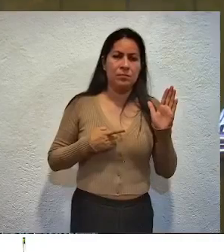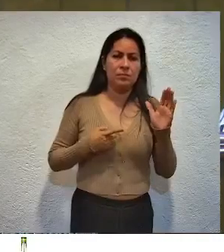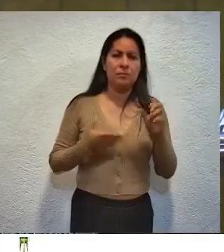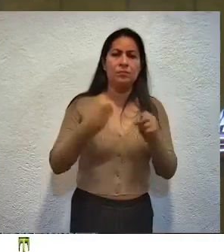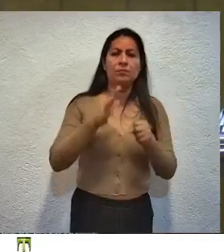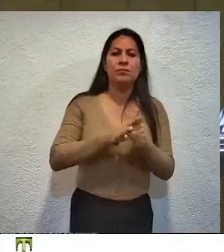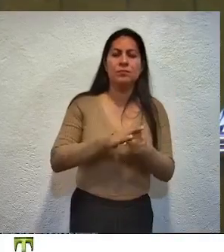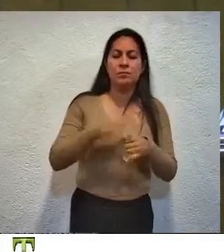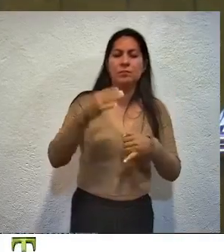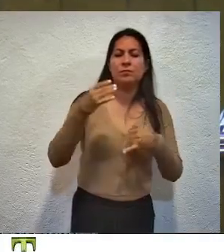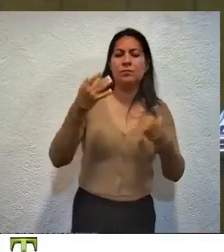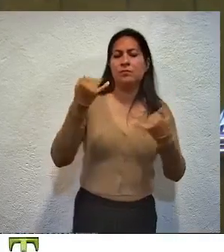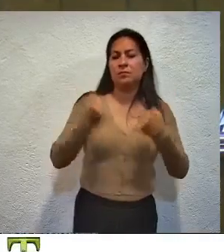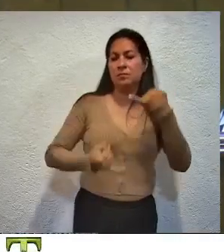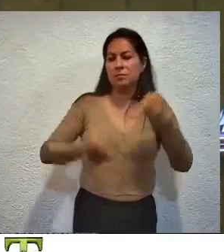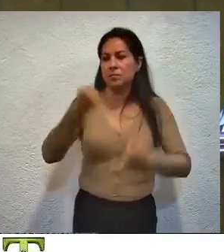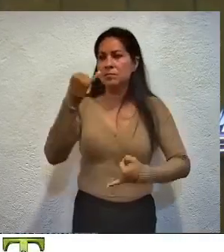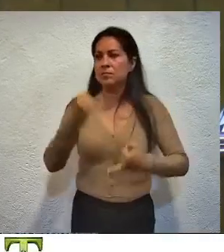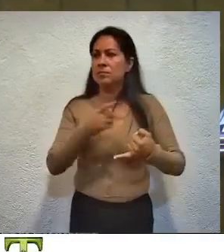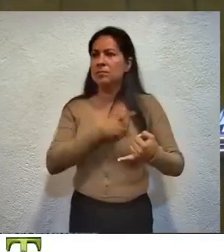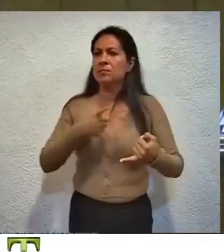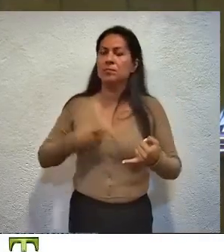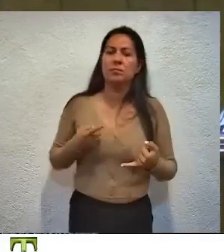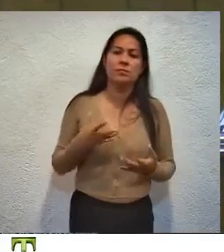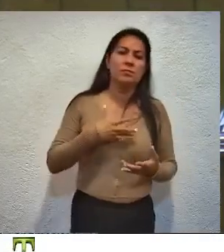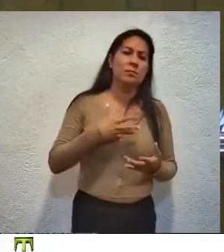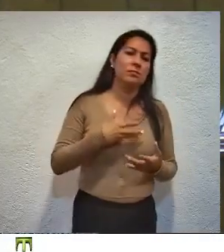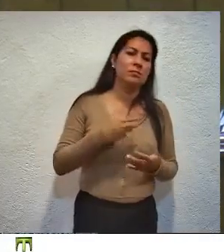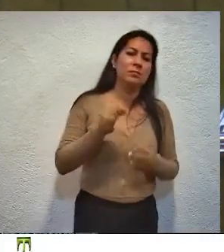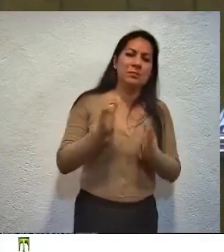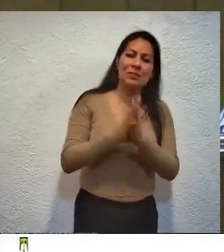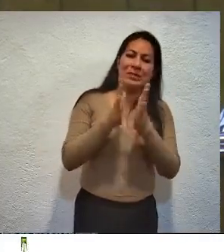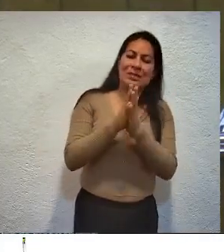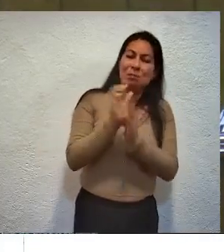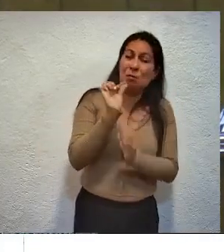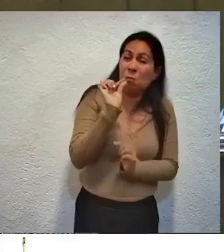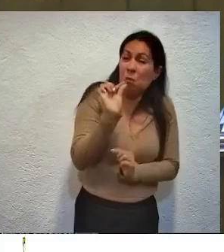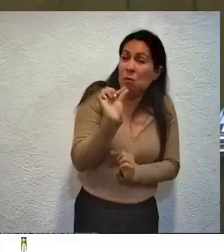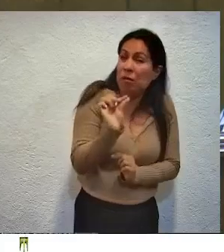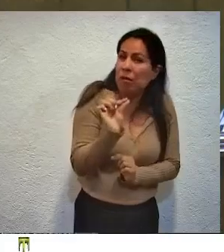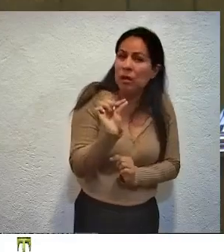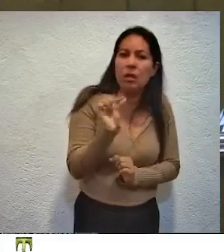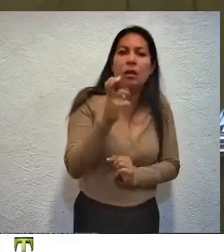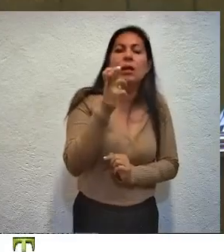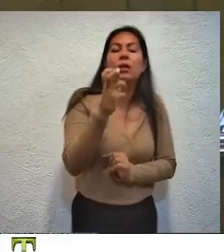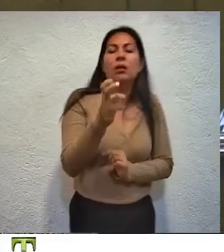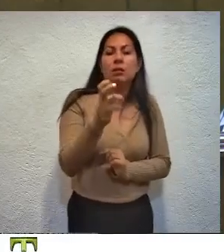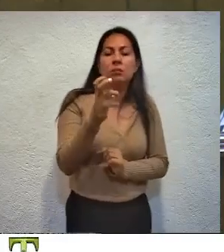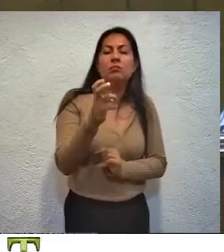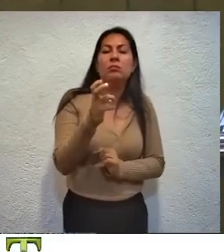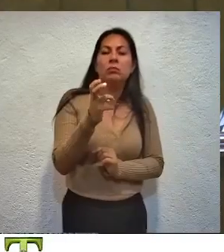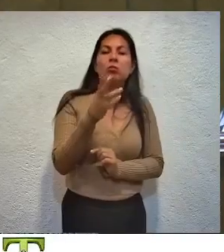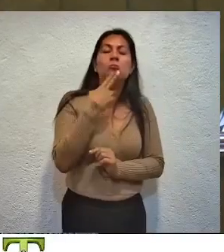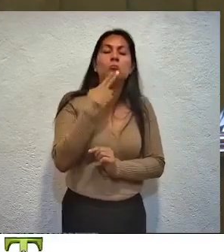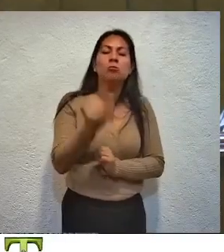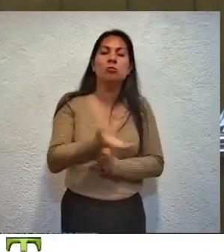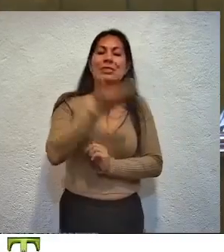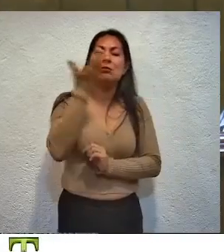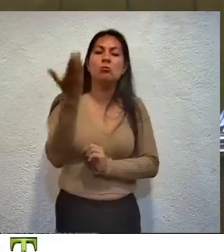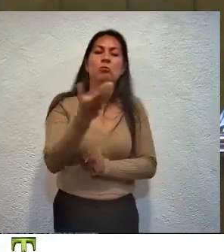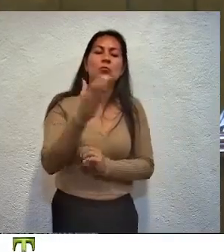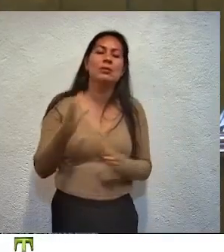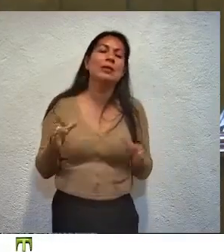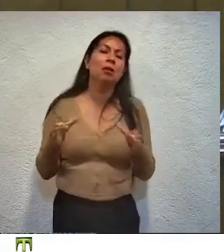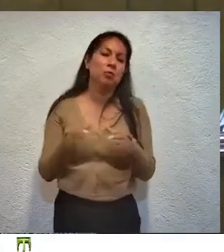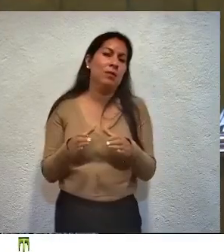administrativos y jurisdiccionales deben tener la menor intervención ante los usos y costumbres de